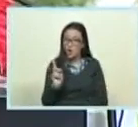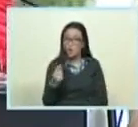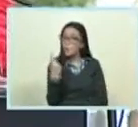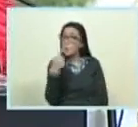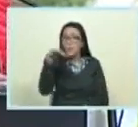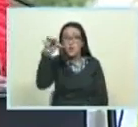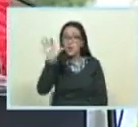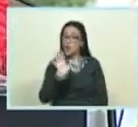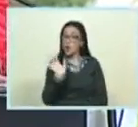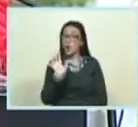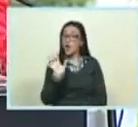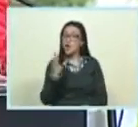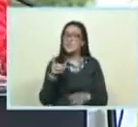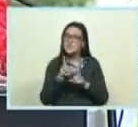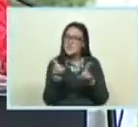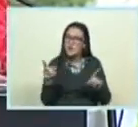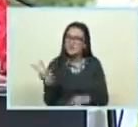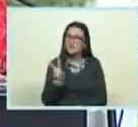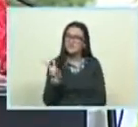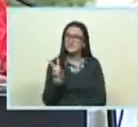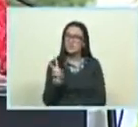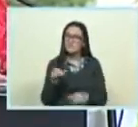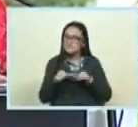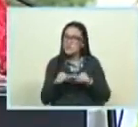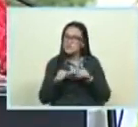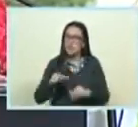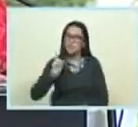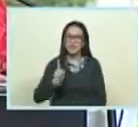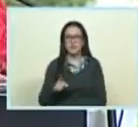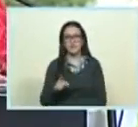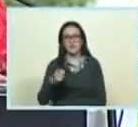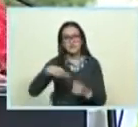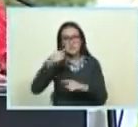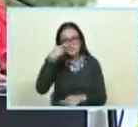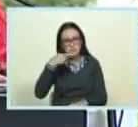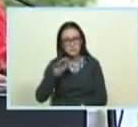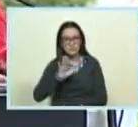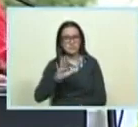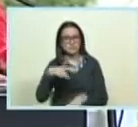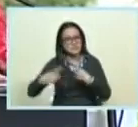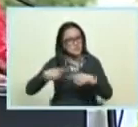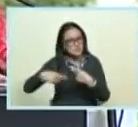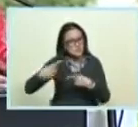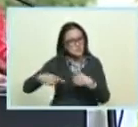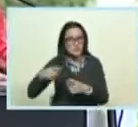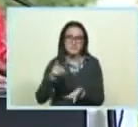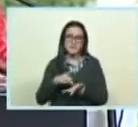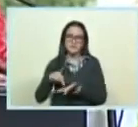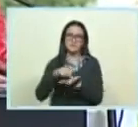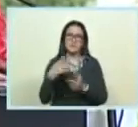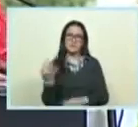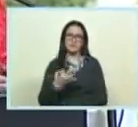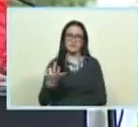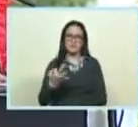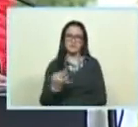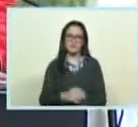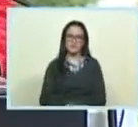allí. La democracia venezolana es permanente, es protagónica, es diaria, es participativa, es